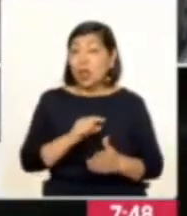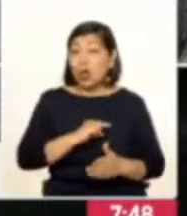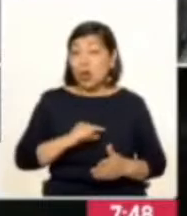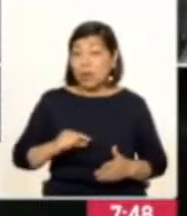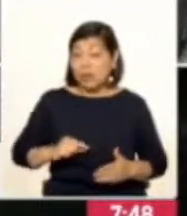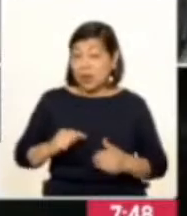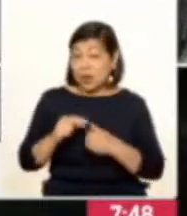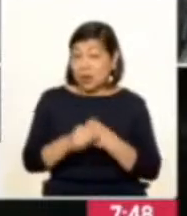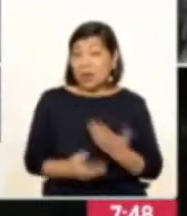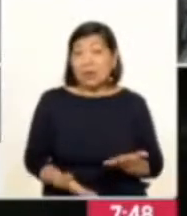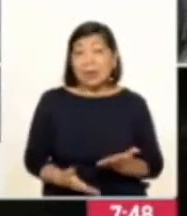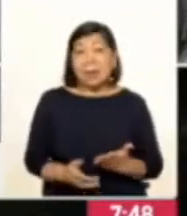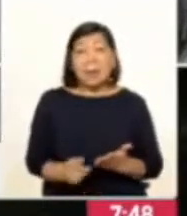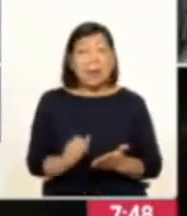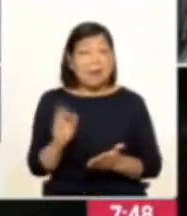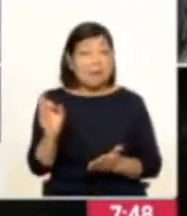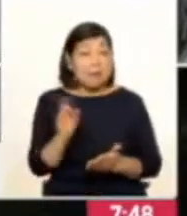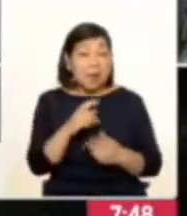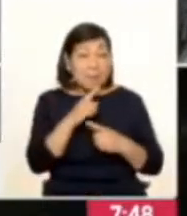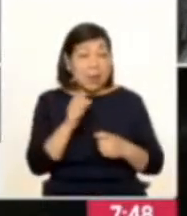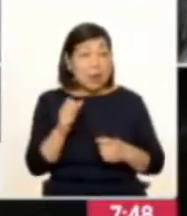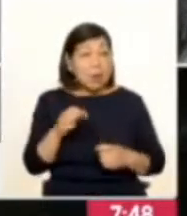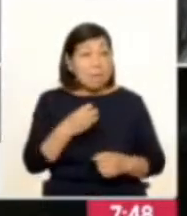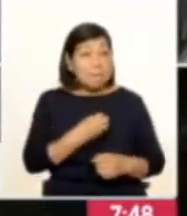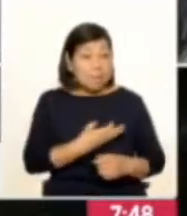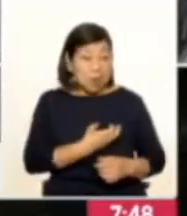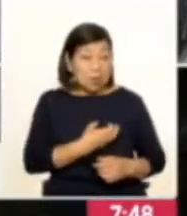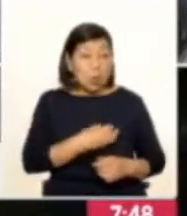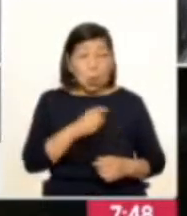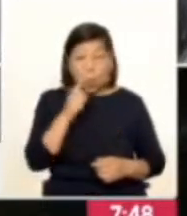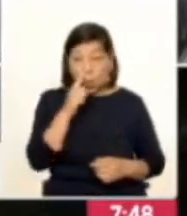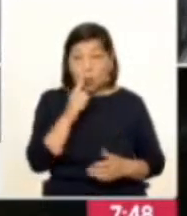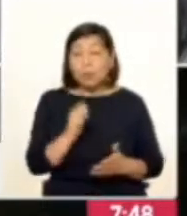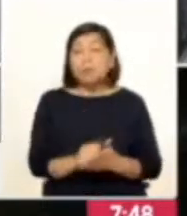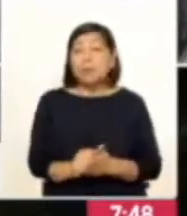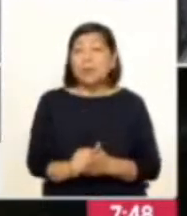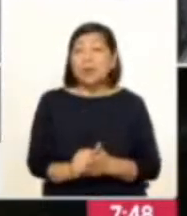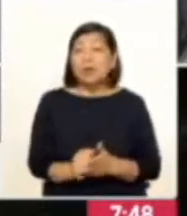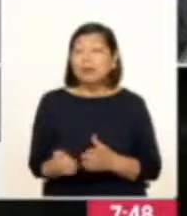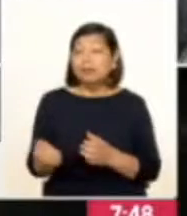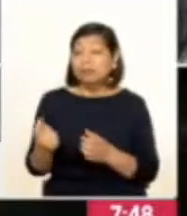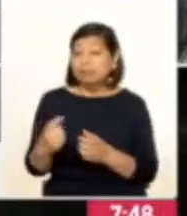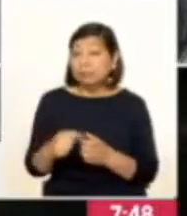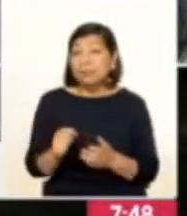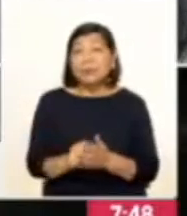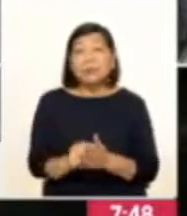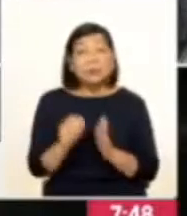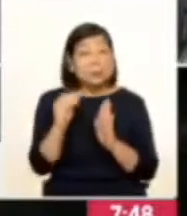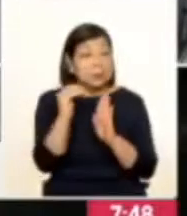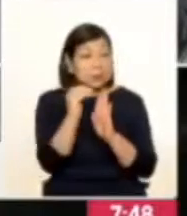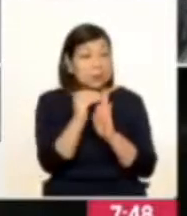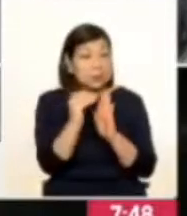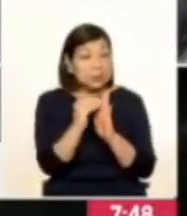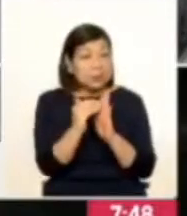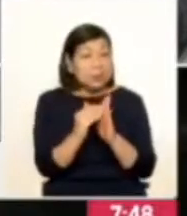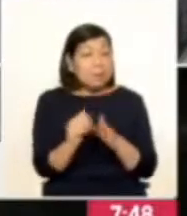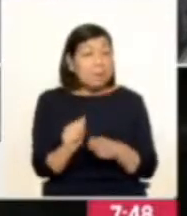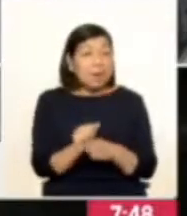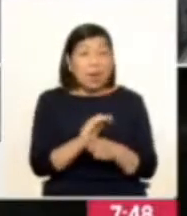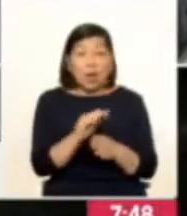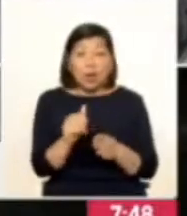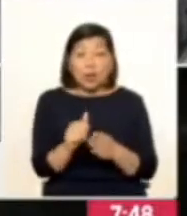nacional o sea Durante los meses de febrero de marzo abril mayo y junio la contraloría va a intervenir no puntualmente prácticamente